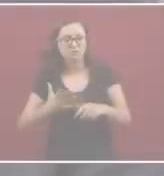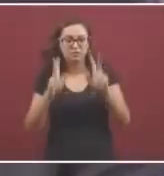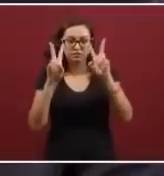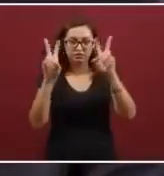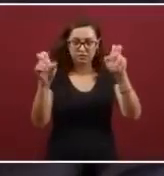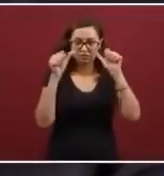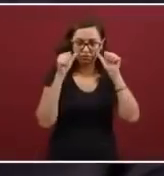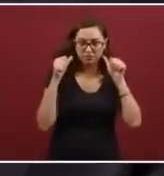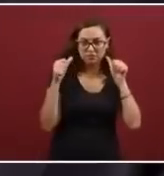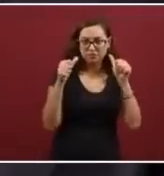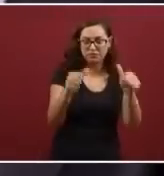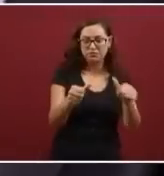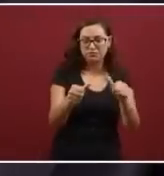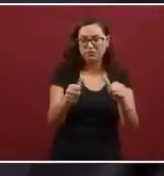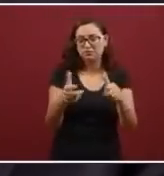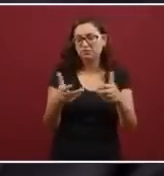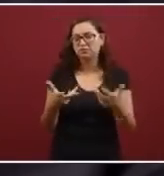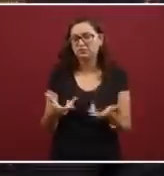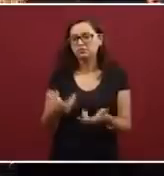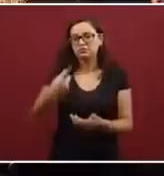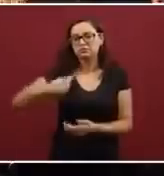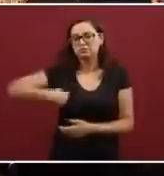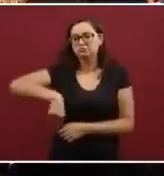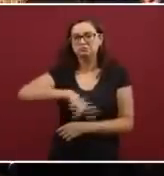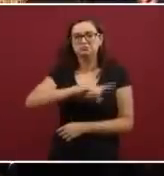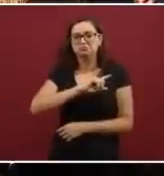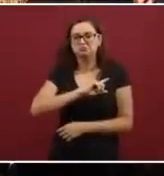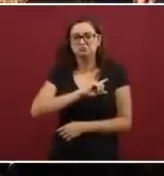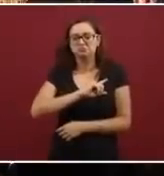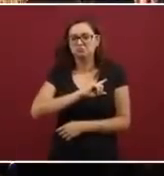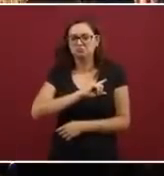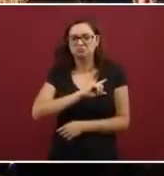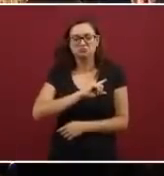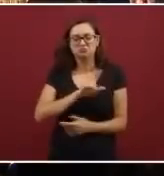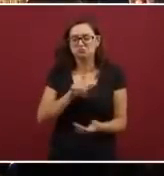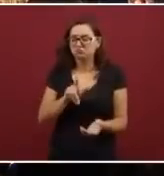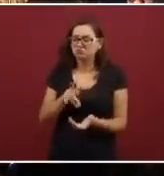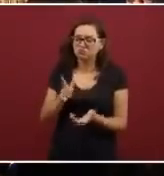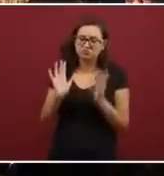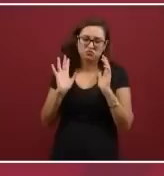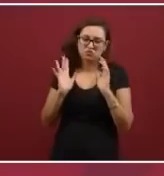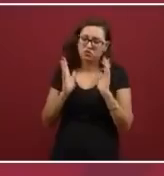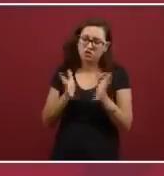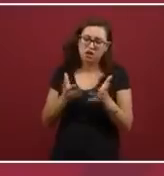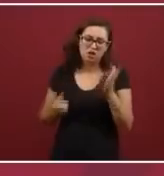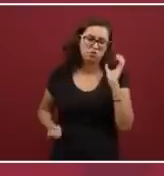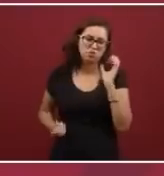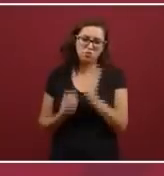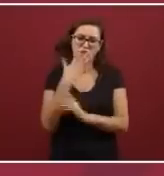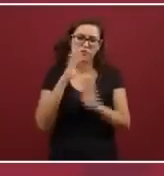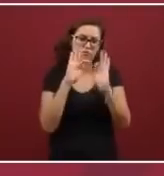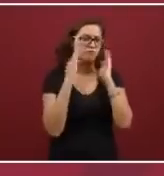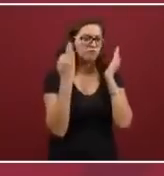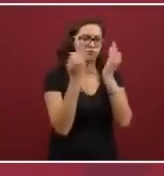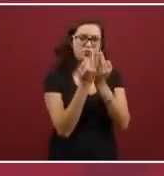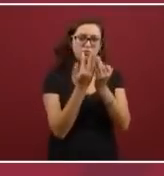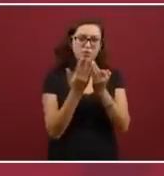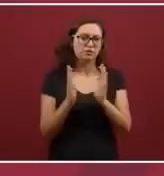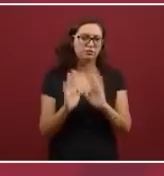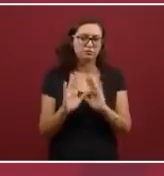nosotros ya no vamos a continuar con esa política en general